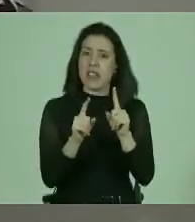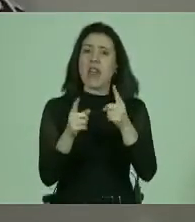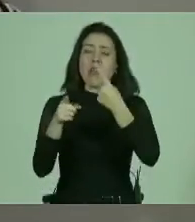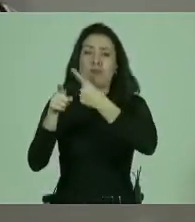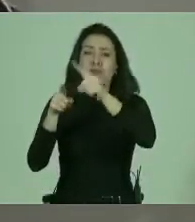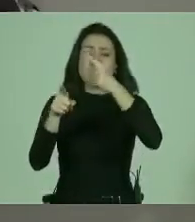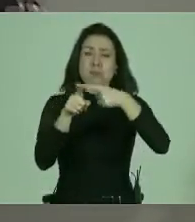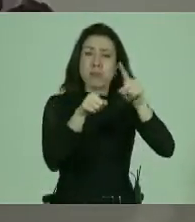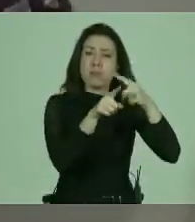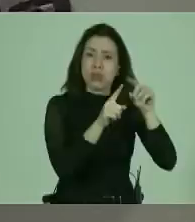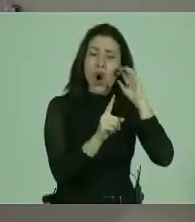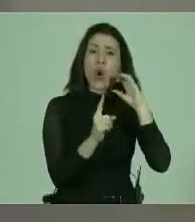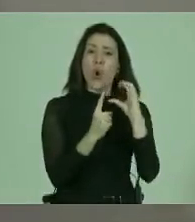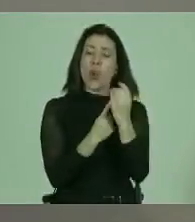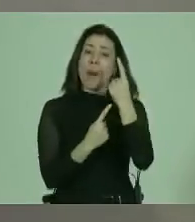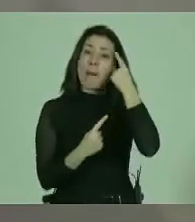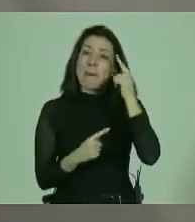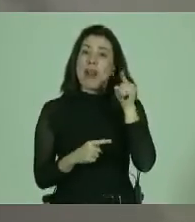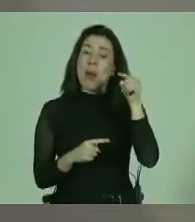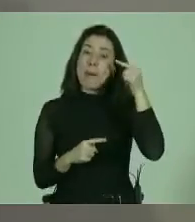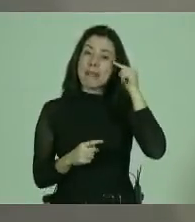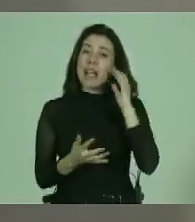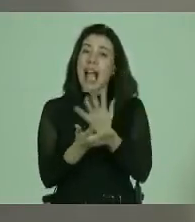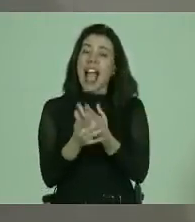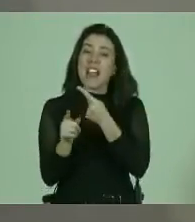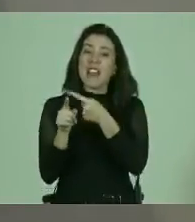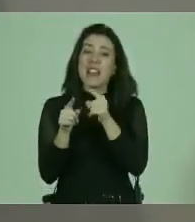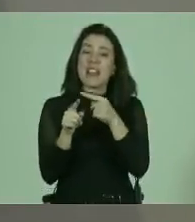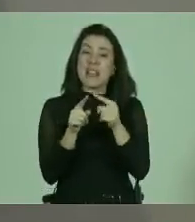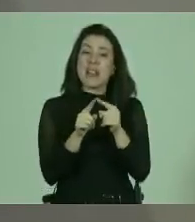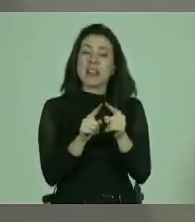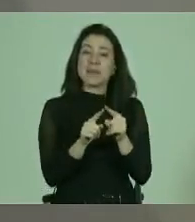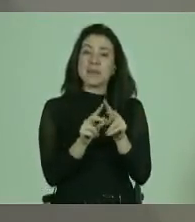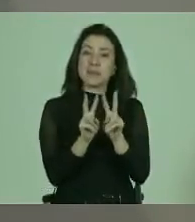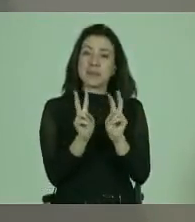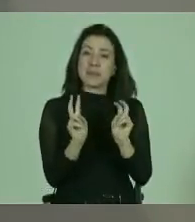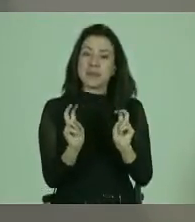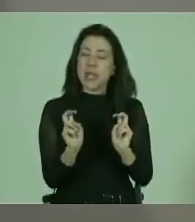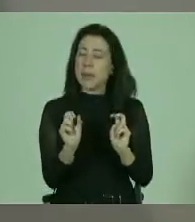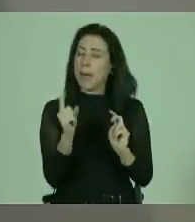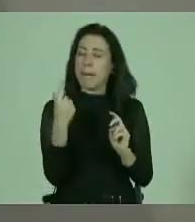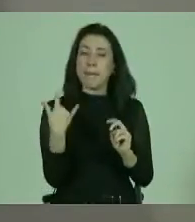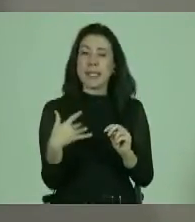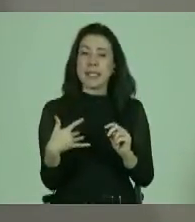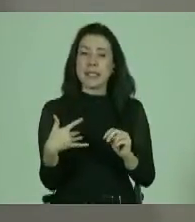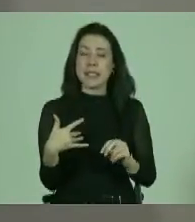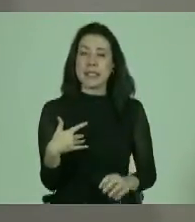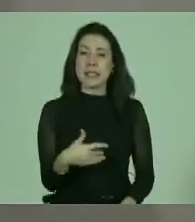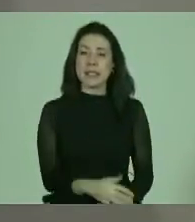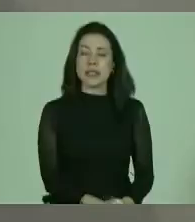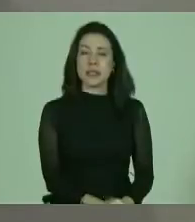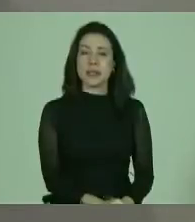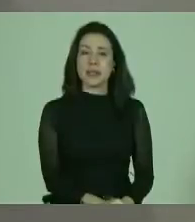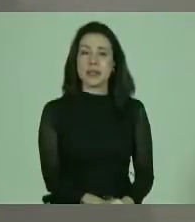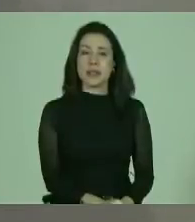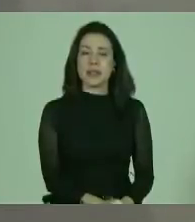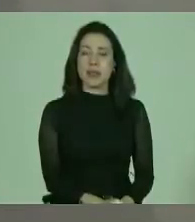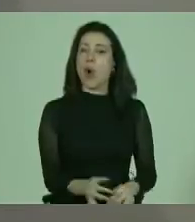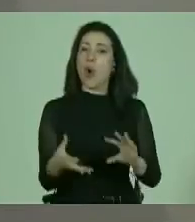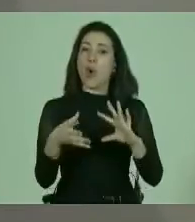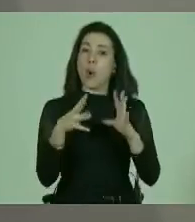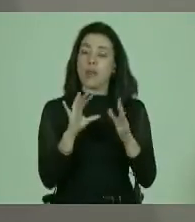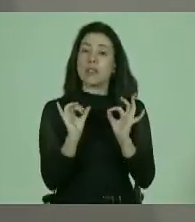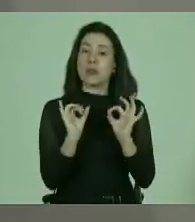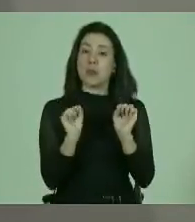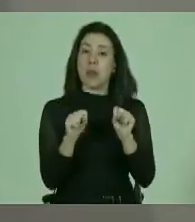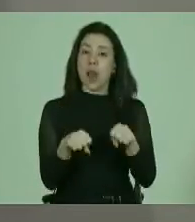multiculturalidad pero sí que cree que hay una serie de cuestiones de principios que son universalmente